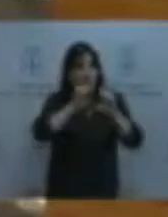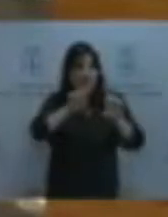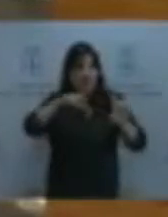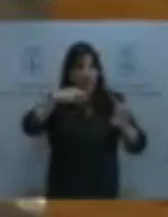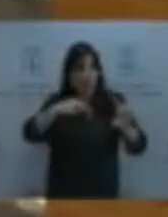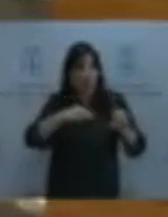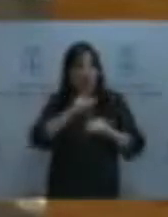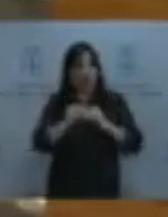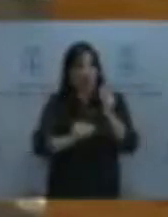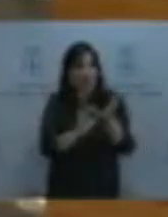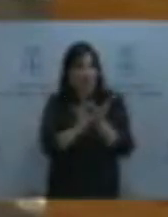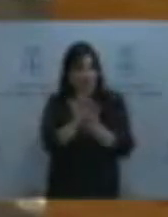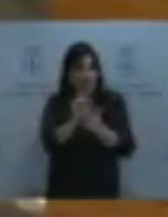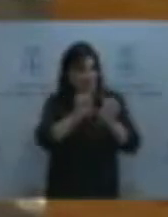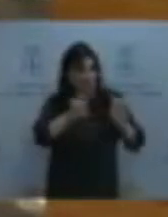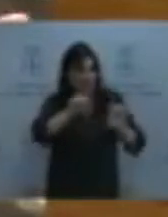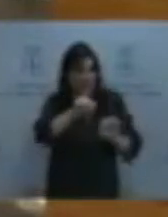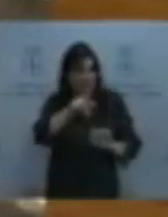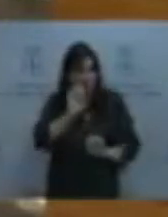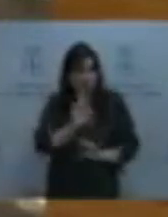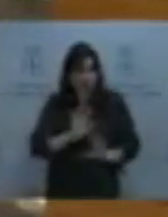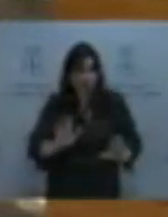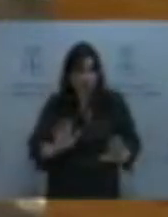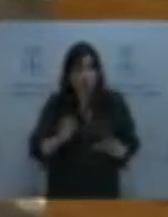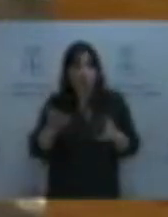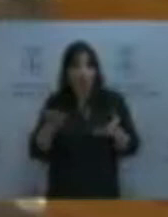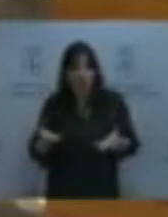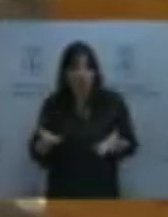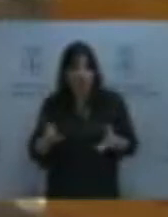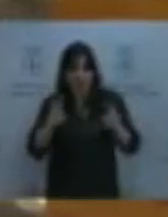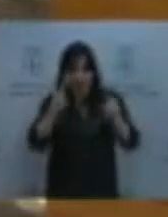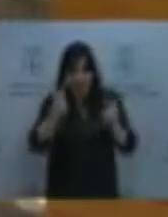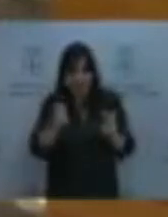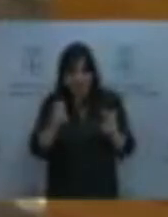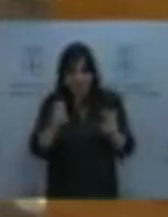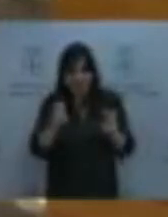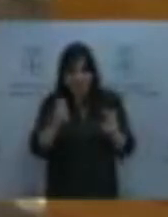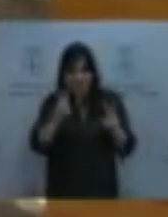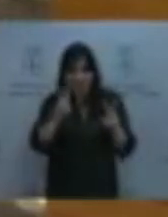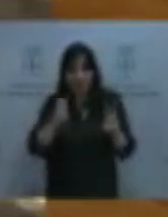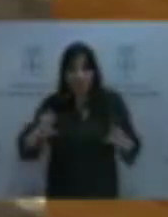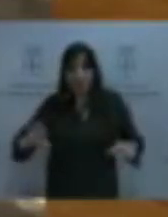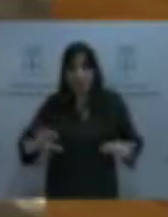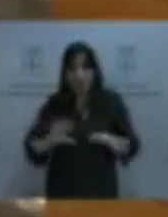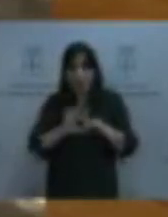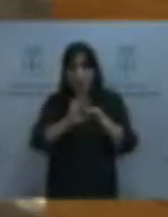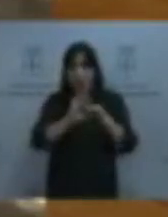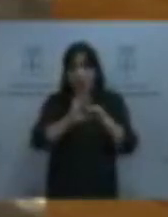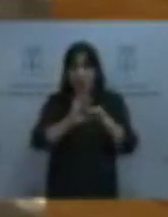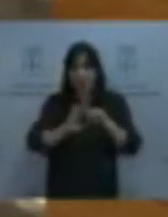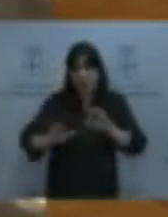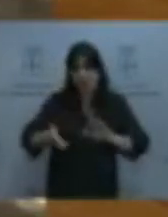que, en ese aspecto en concreto, en las cuestiones concernientes al alta en ese servicio y en la